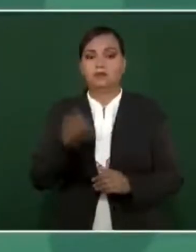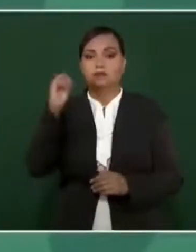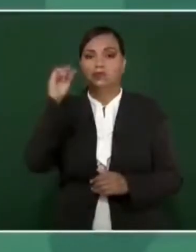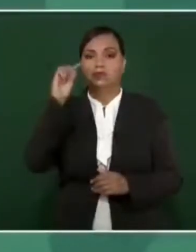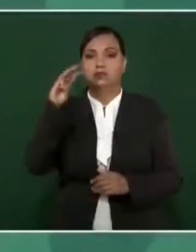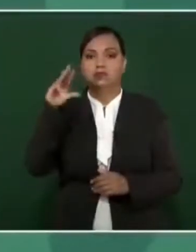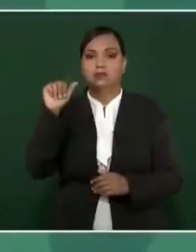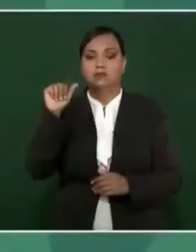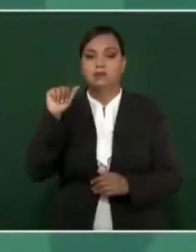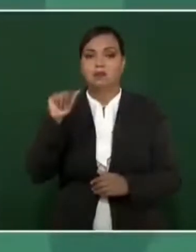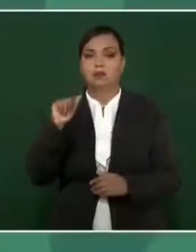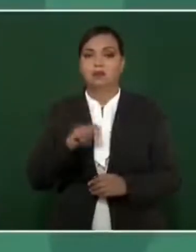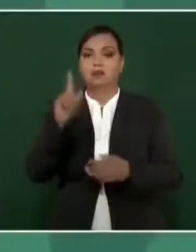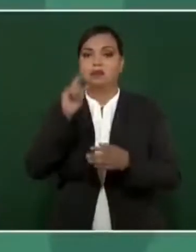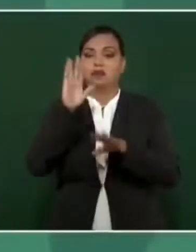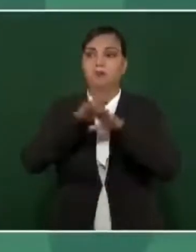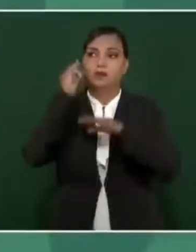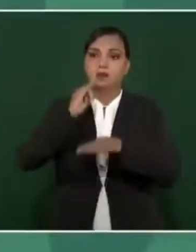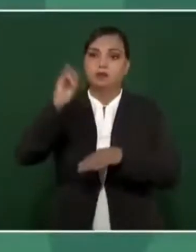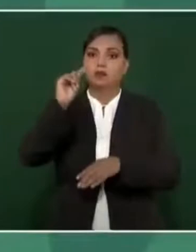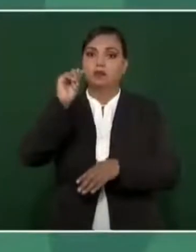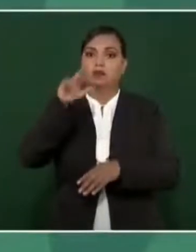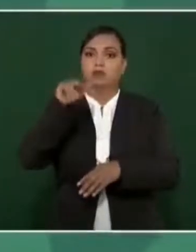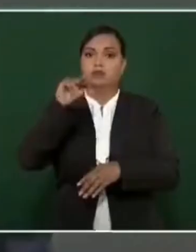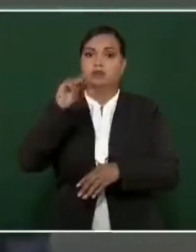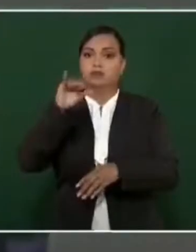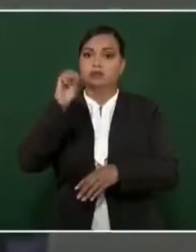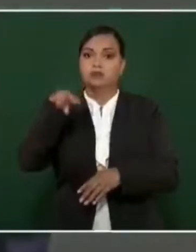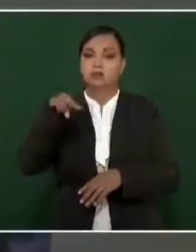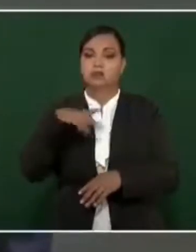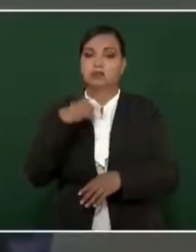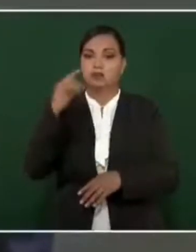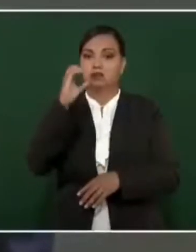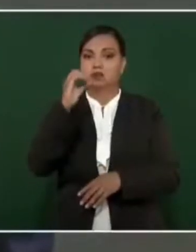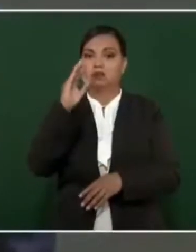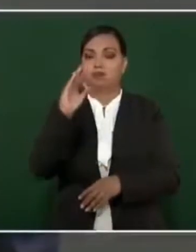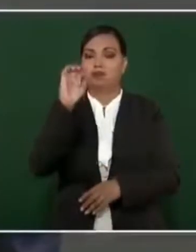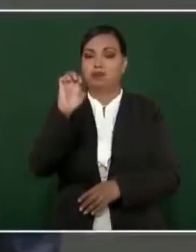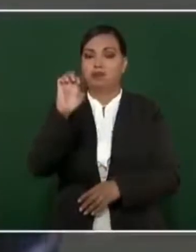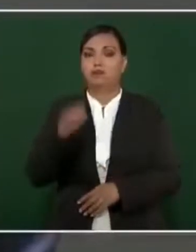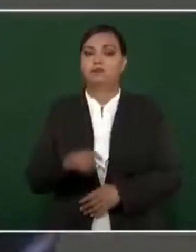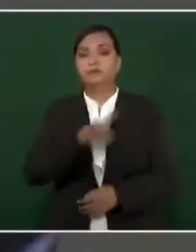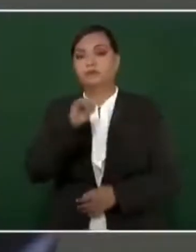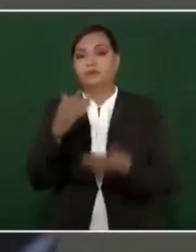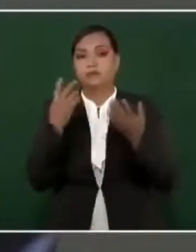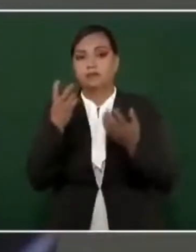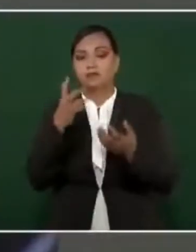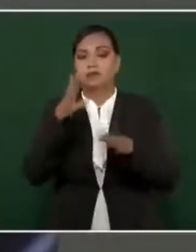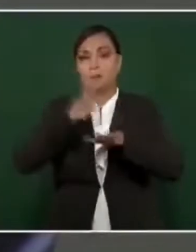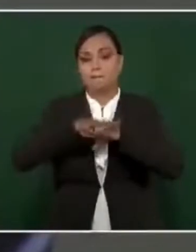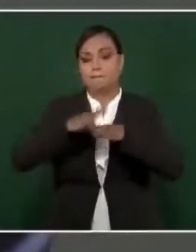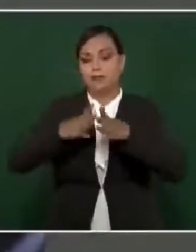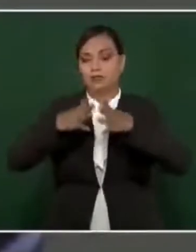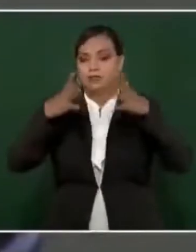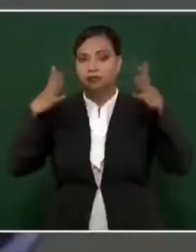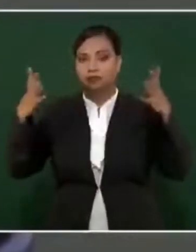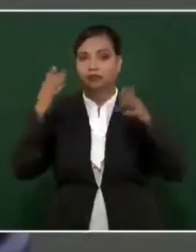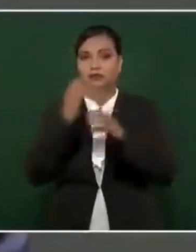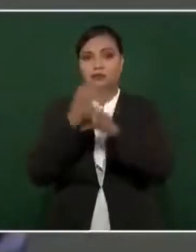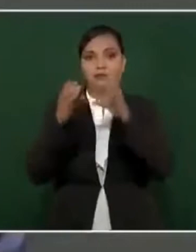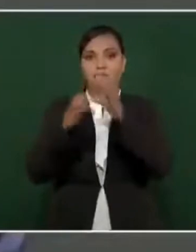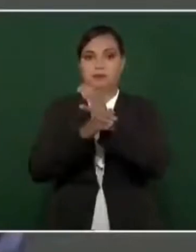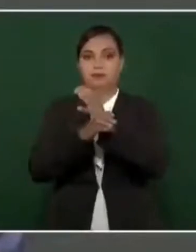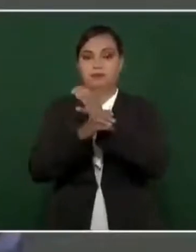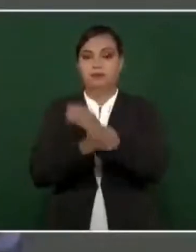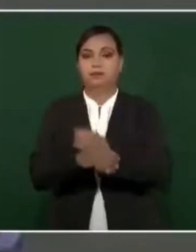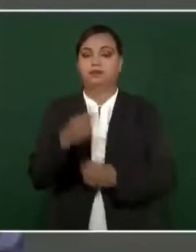Comisión Federal de Electricidad y se va por eso a ampliar en el caso precisamente de Tamaulipas. Ayer lo trató la